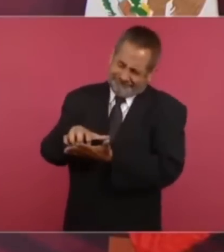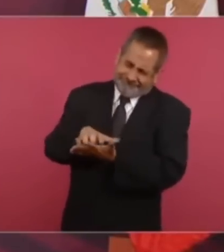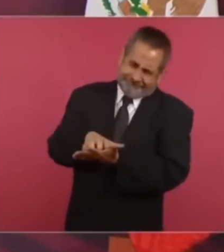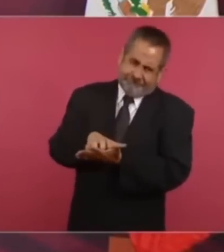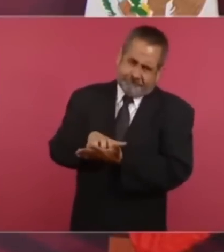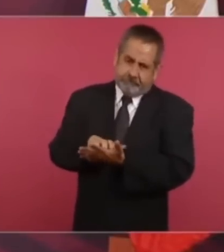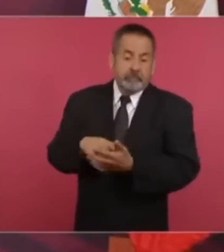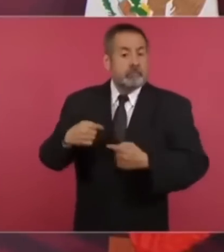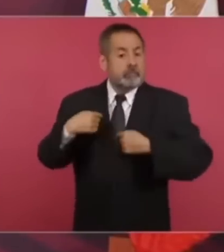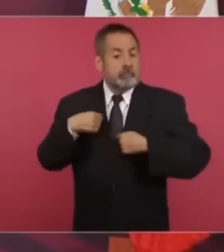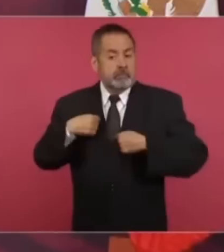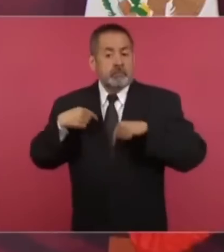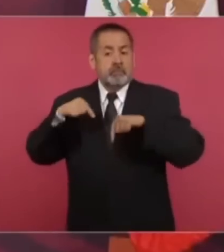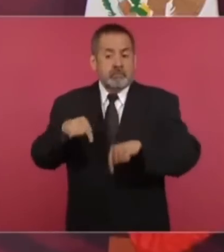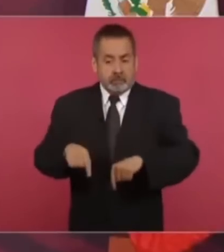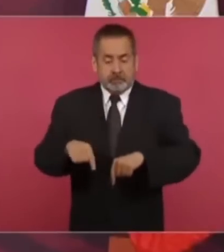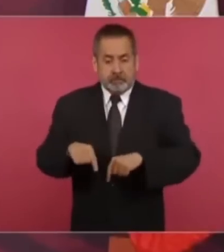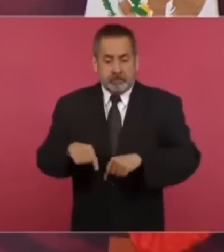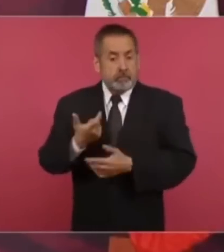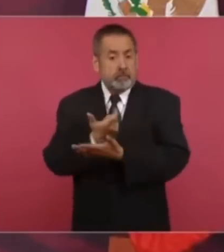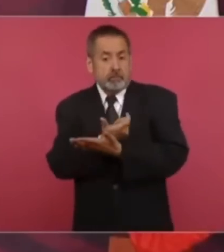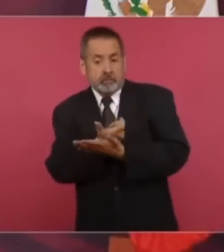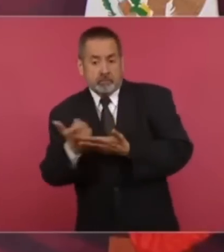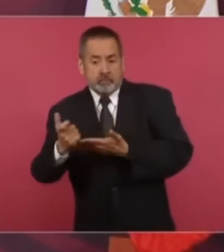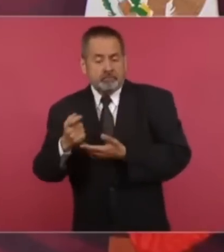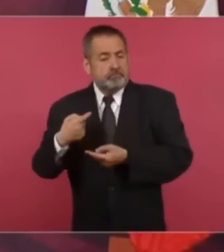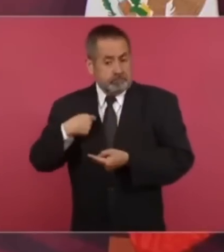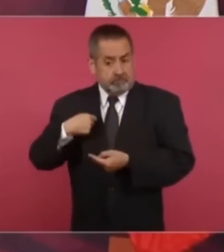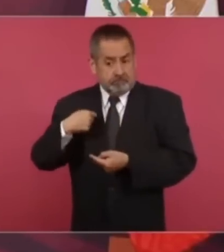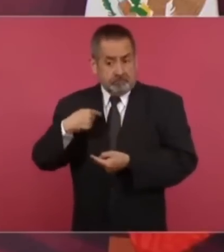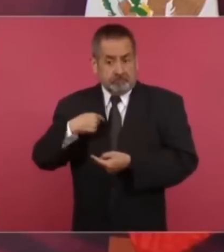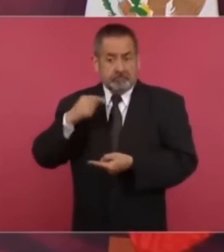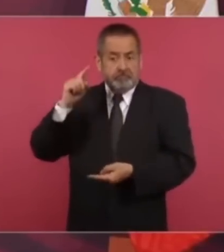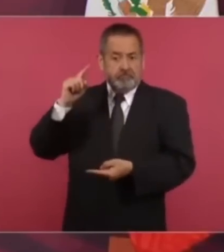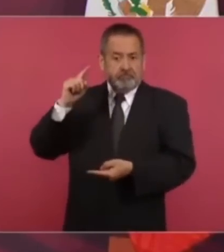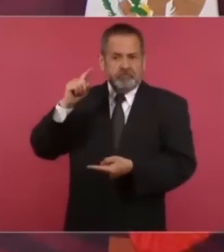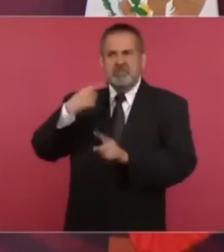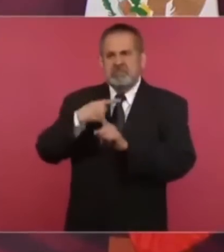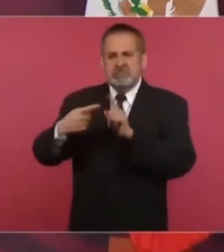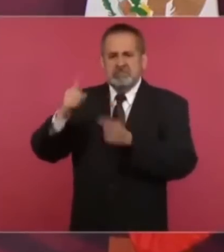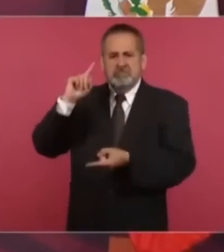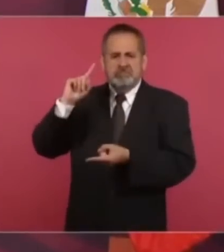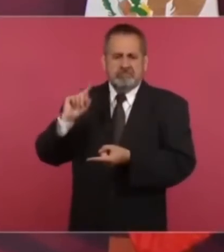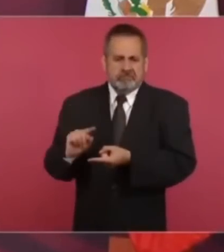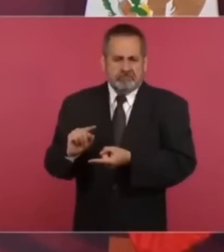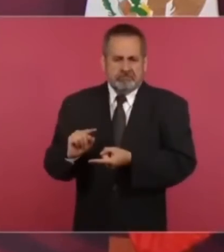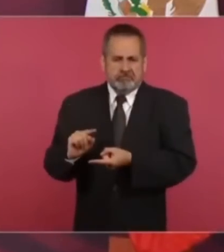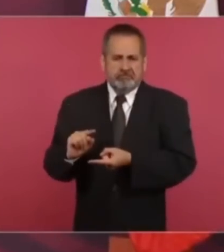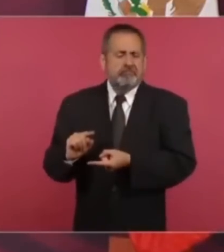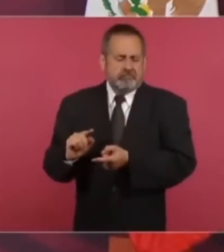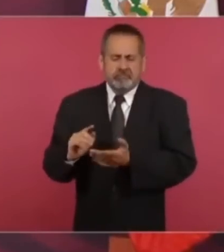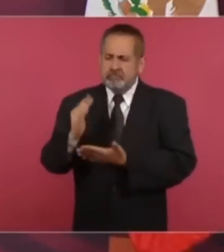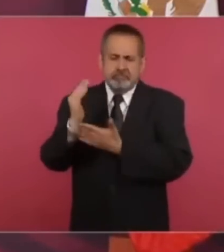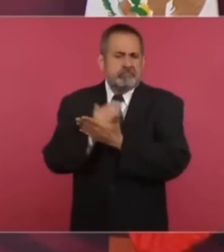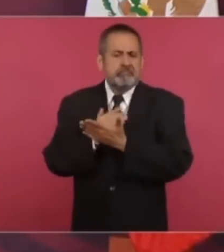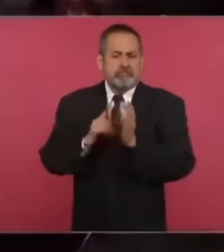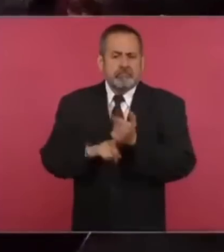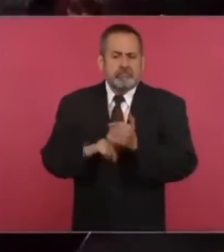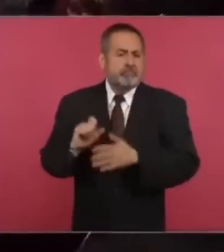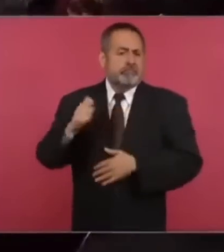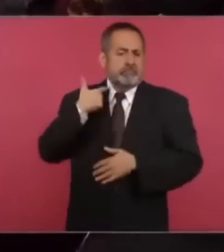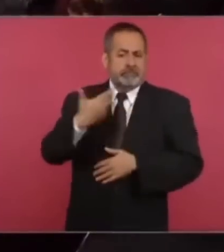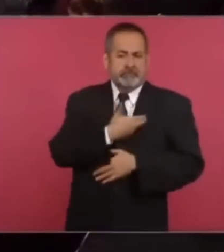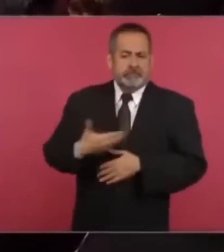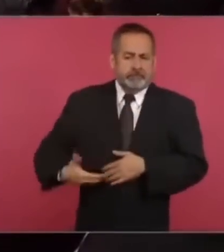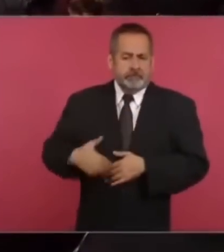Yo llegué aquí y me reduje el sueldo a menos de la mitad de lo que ganaba el